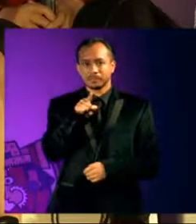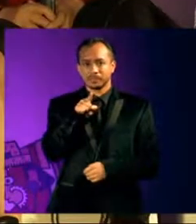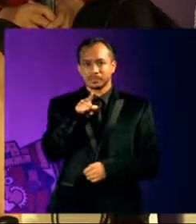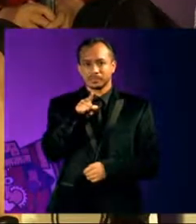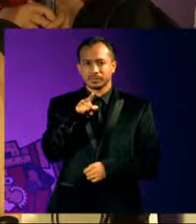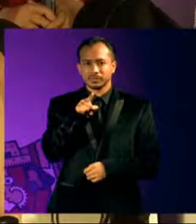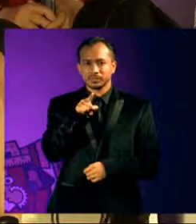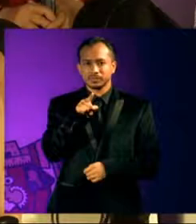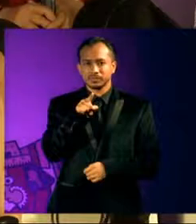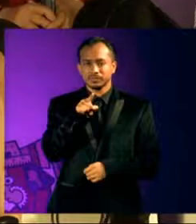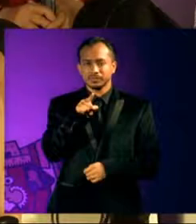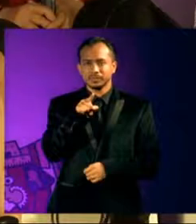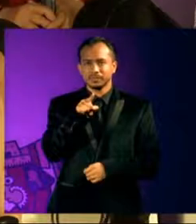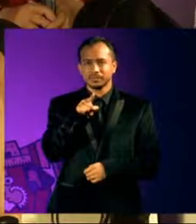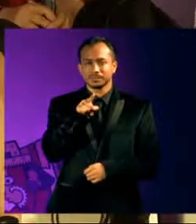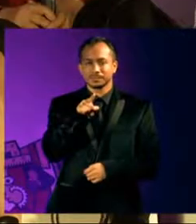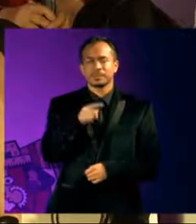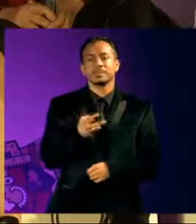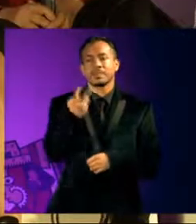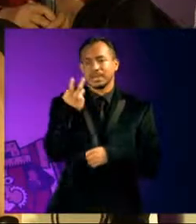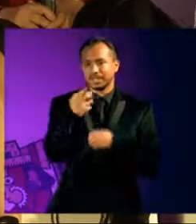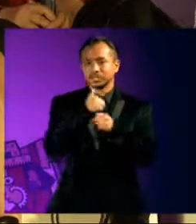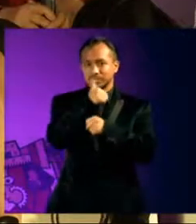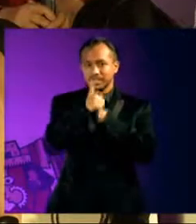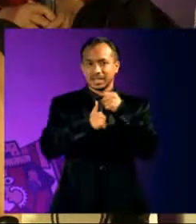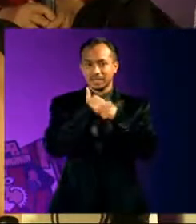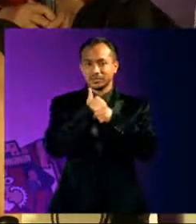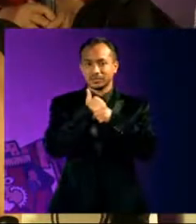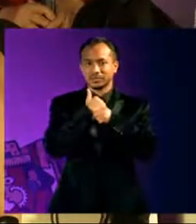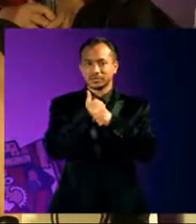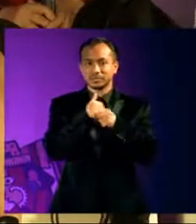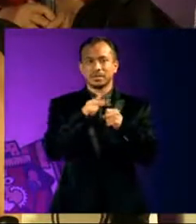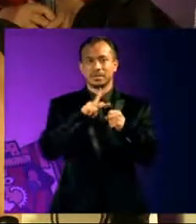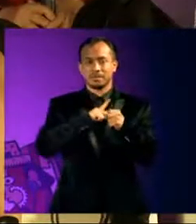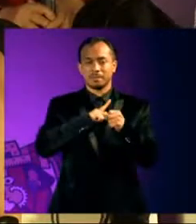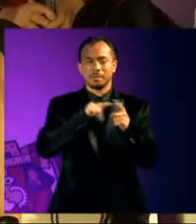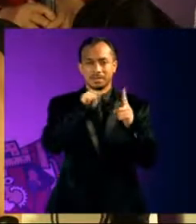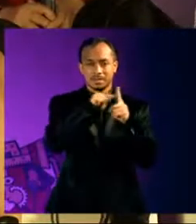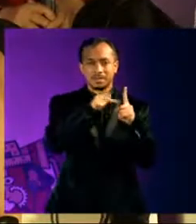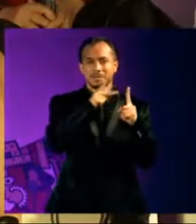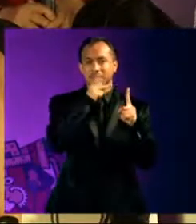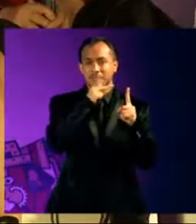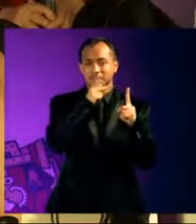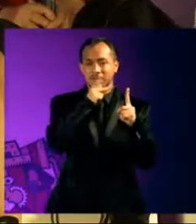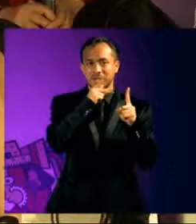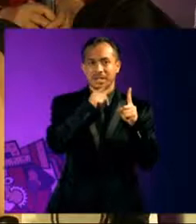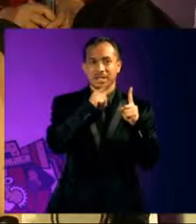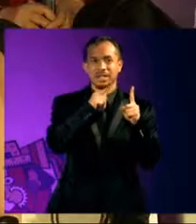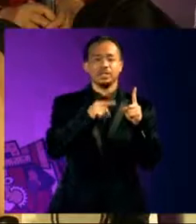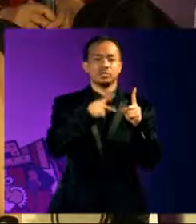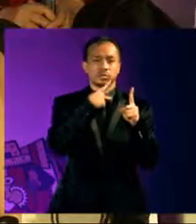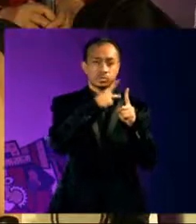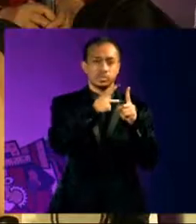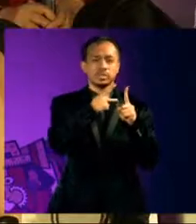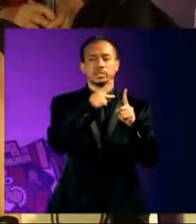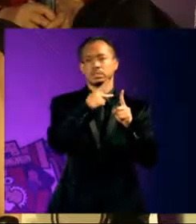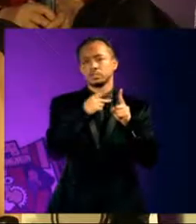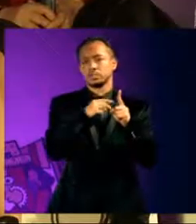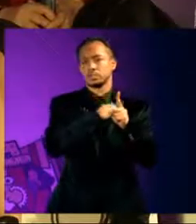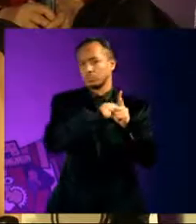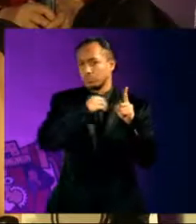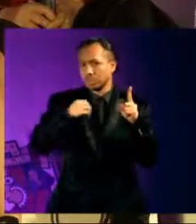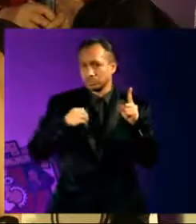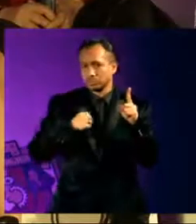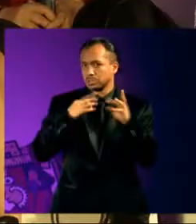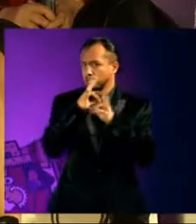justo en esos años con su obligación supuesta de mantener a la familia completa en el